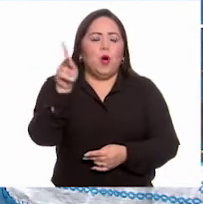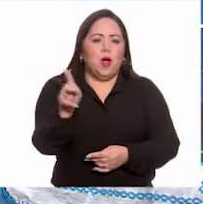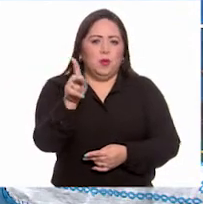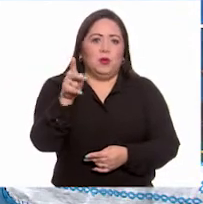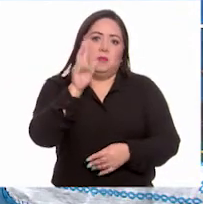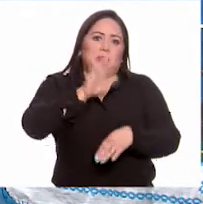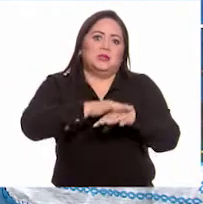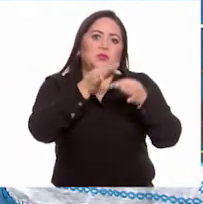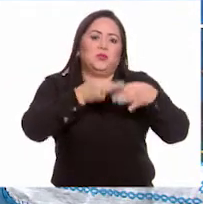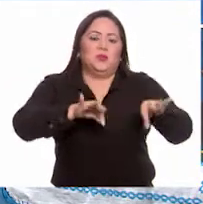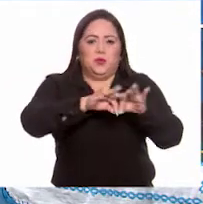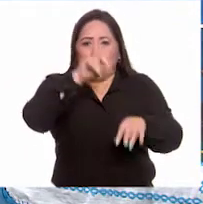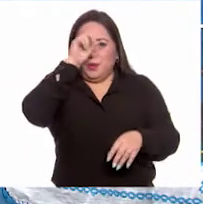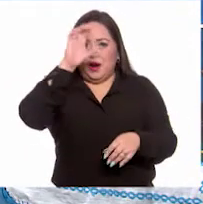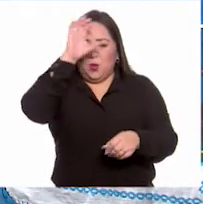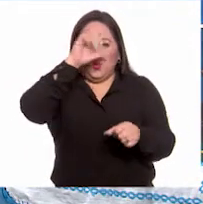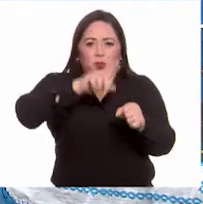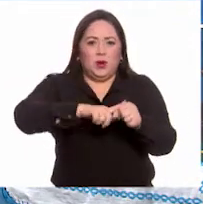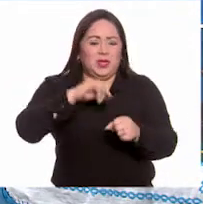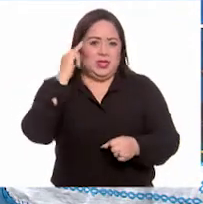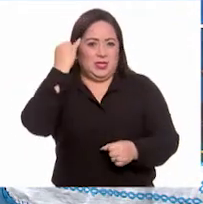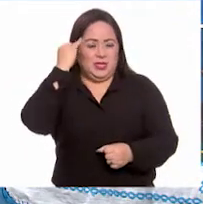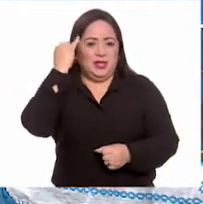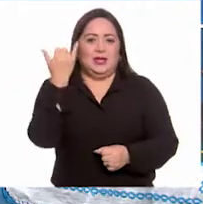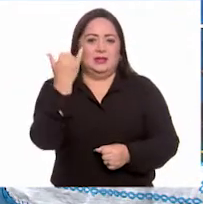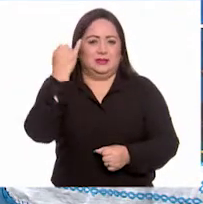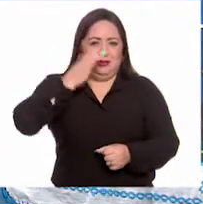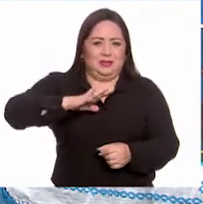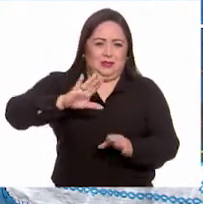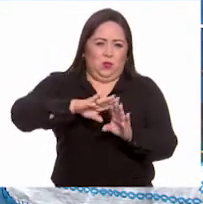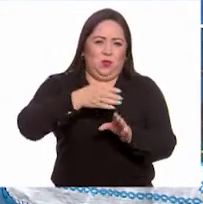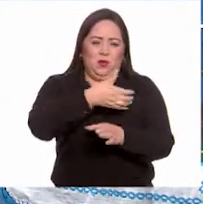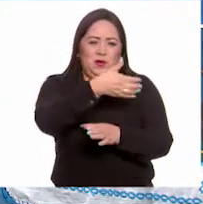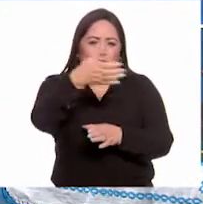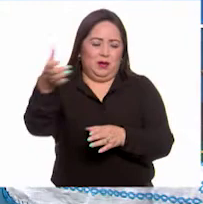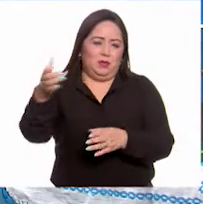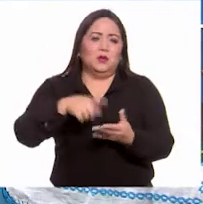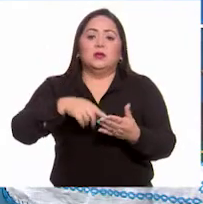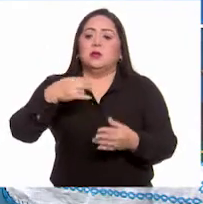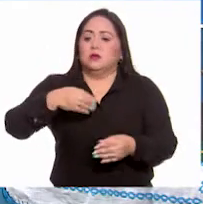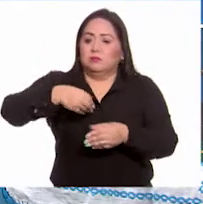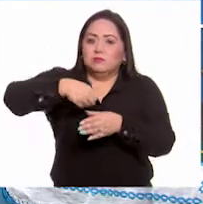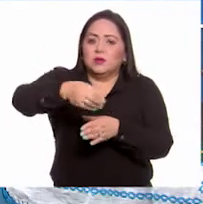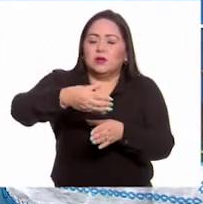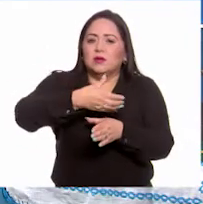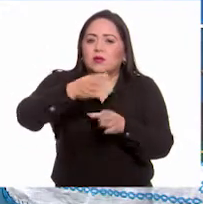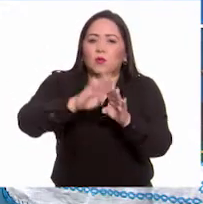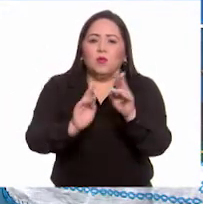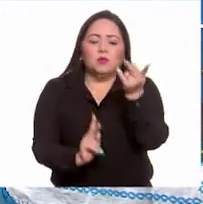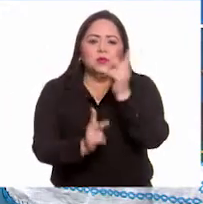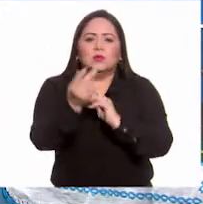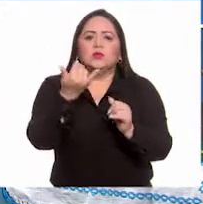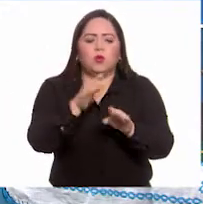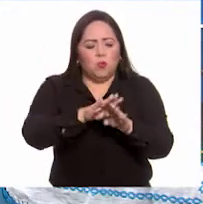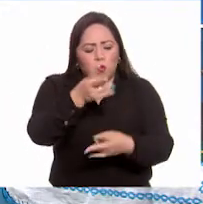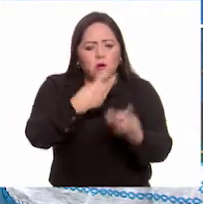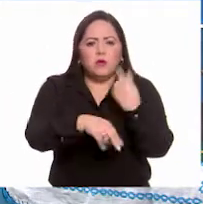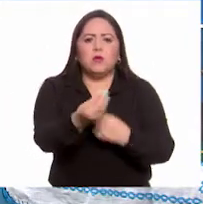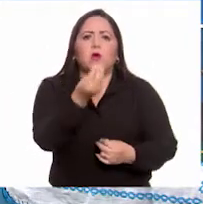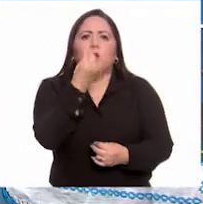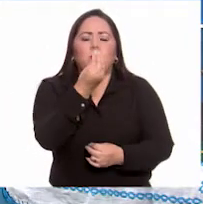tema fundamental para la cultura indígena y campesina, las milpas que cultivamos y cómo obtenemos nuestros